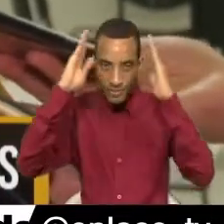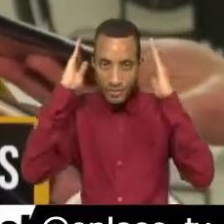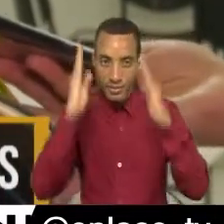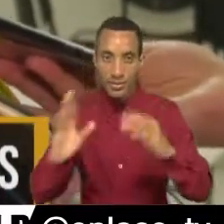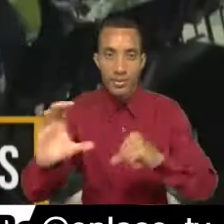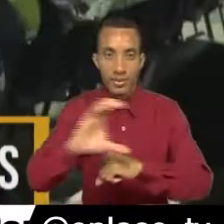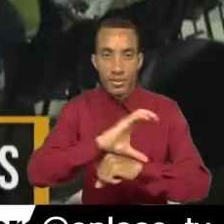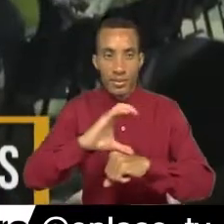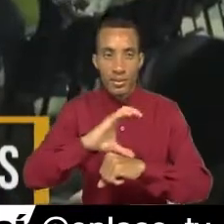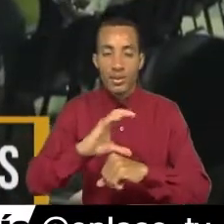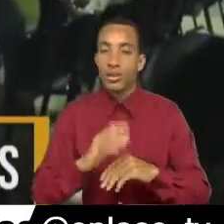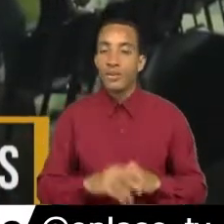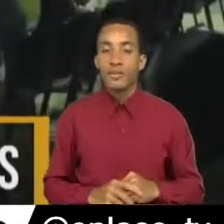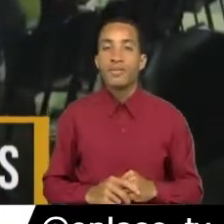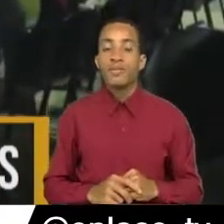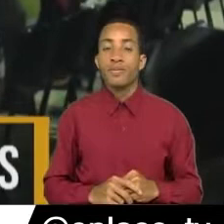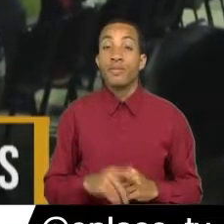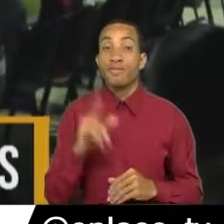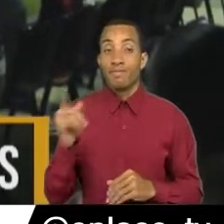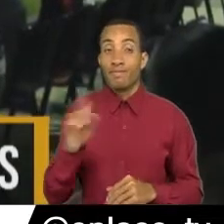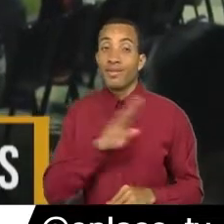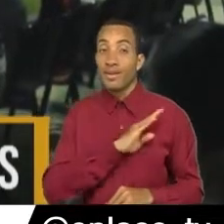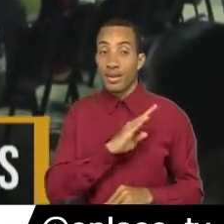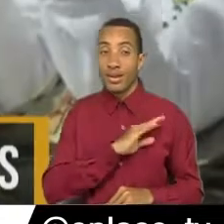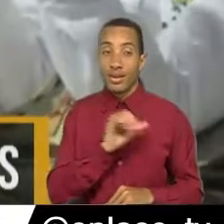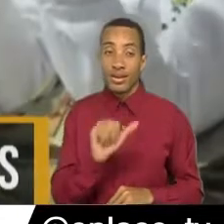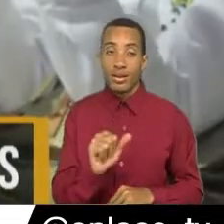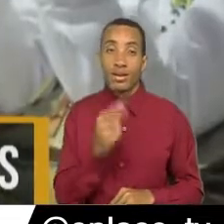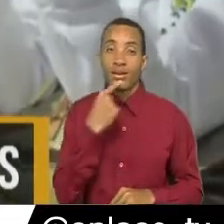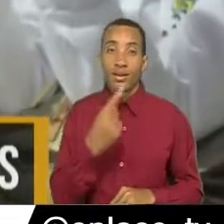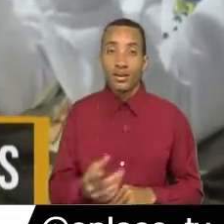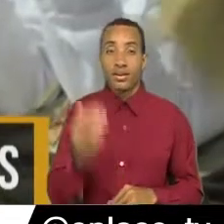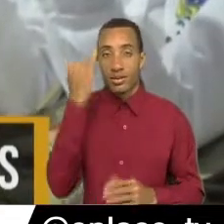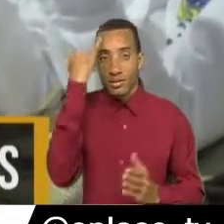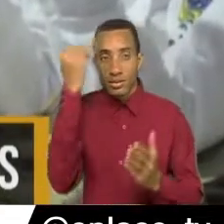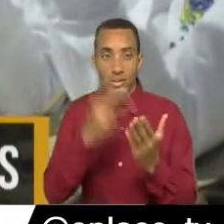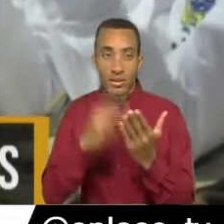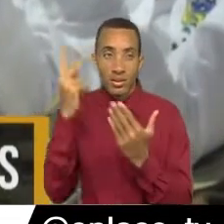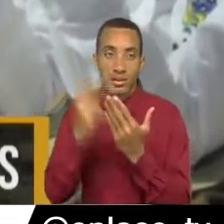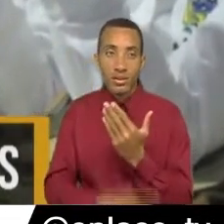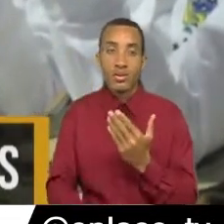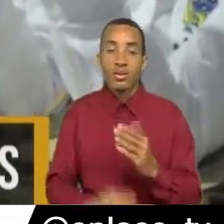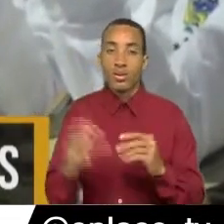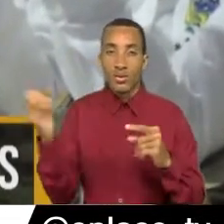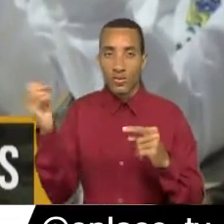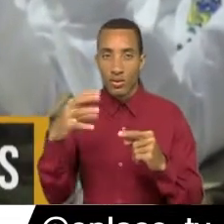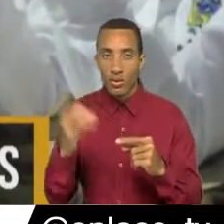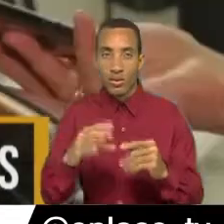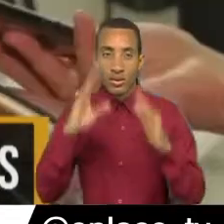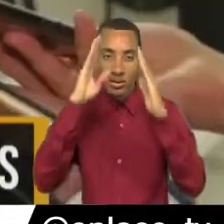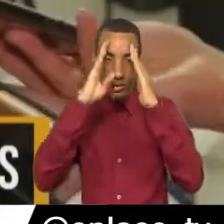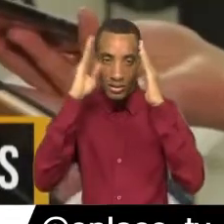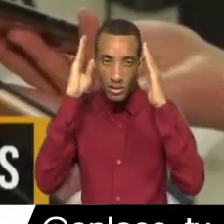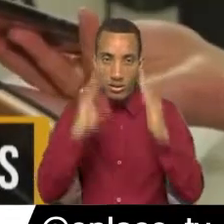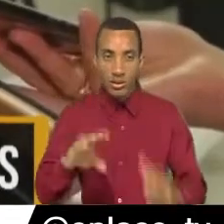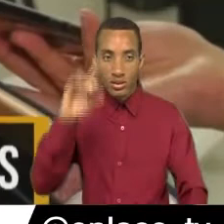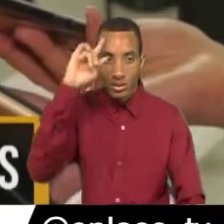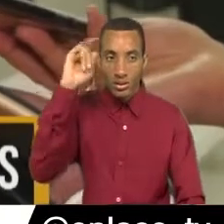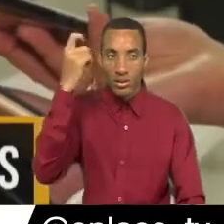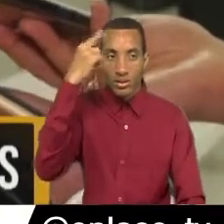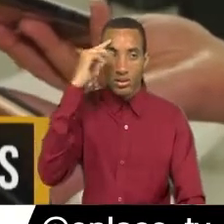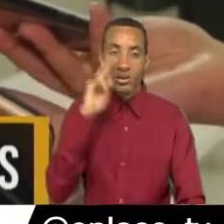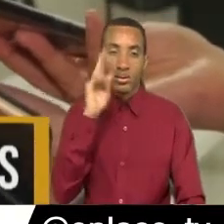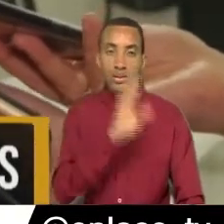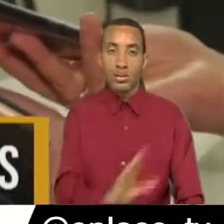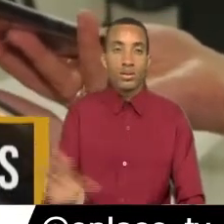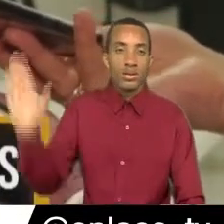dado al país. La mandataria espera que estas iniciativas planteadas en el foro centren la atención del gobierno nacional. Para luchar